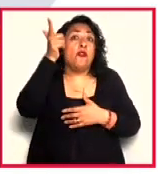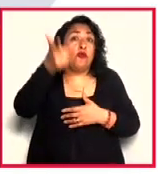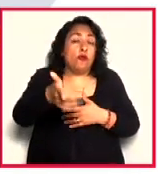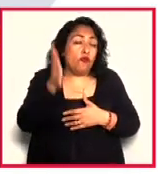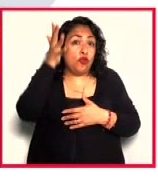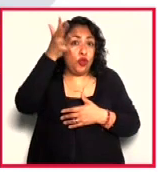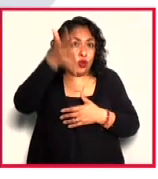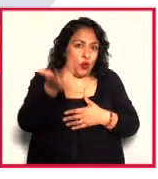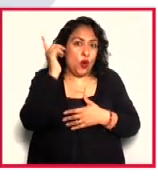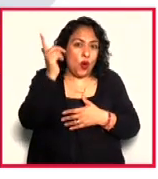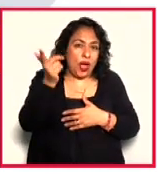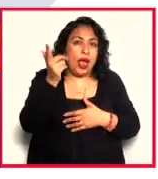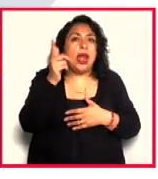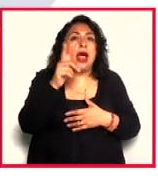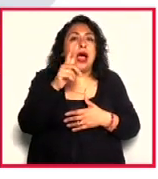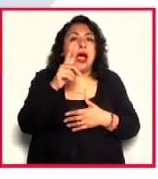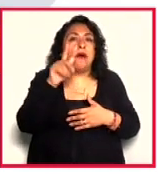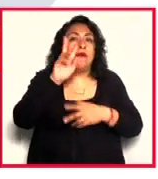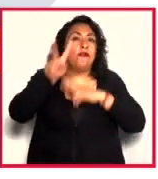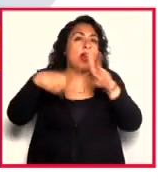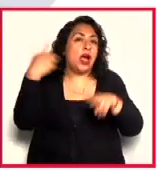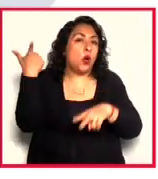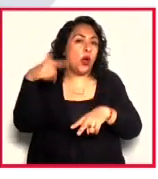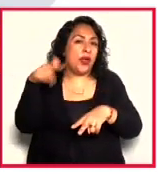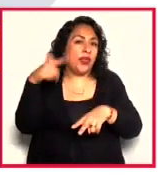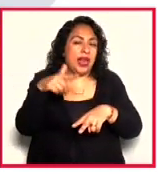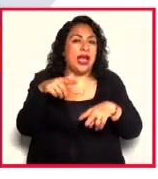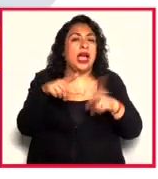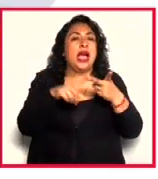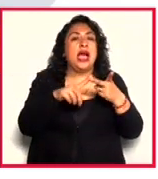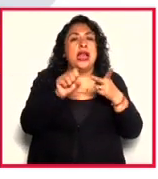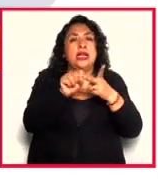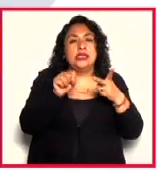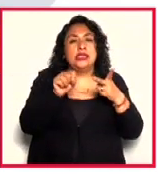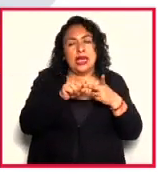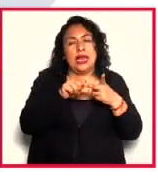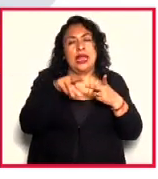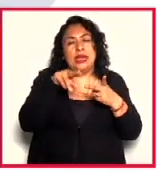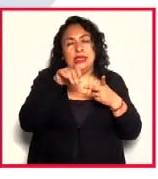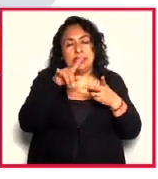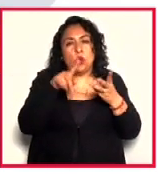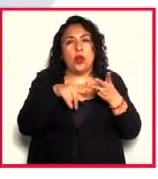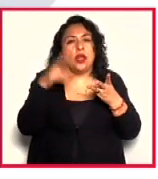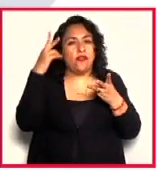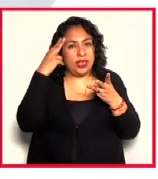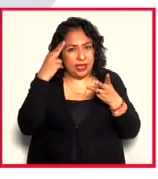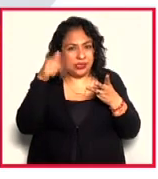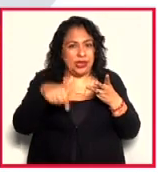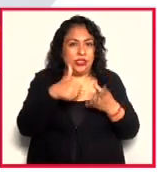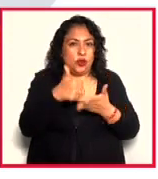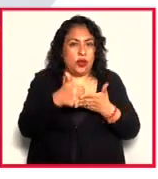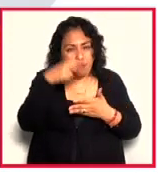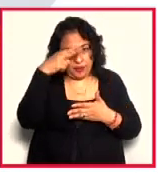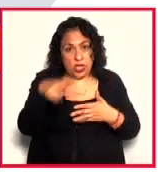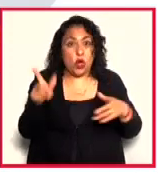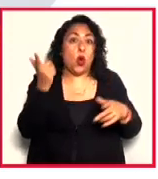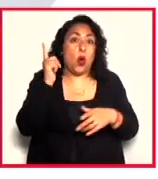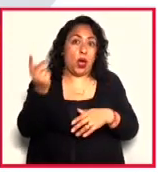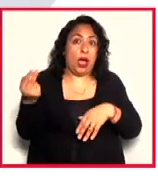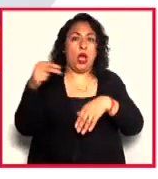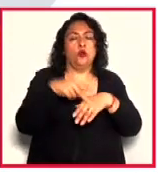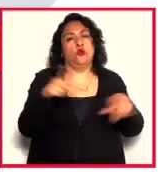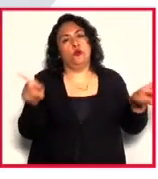Teatro Degollado de Guadalajara, la Sala Nezahualcóyotl y el Palacio de Bellas Artes de la Ciudad de México. Noticias